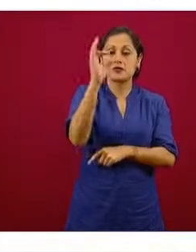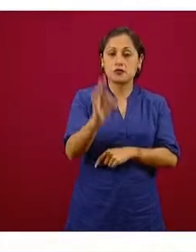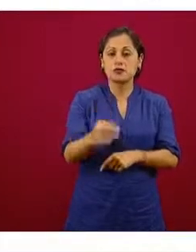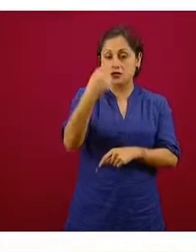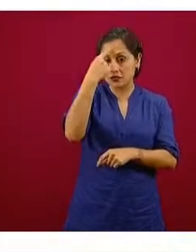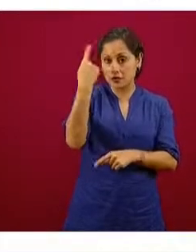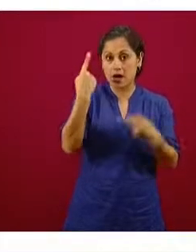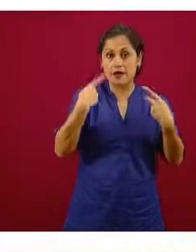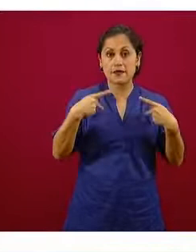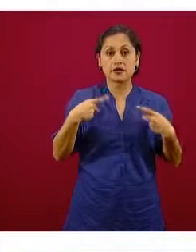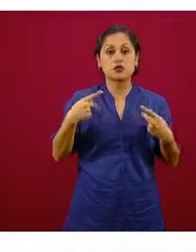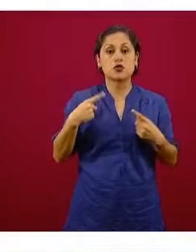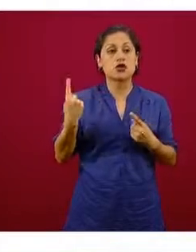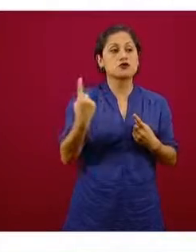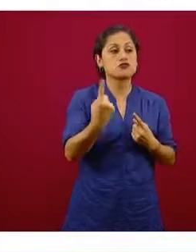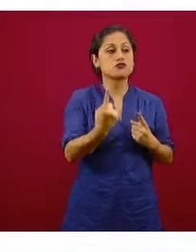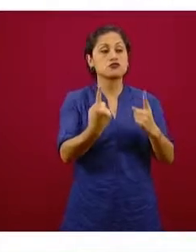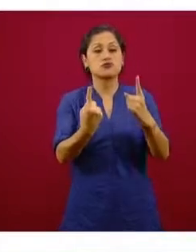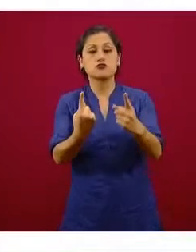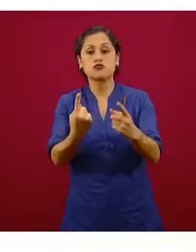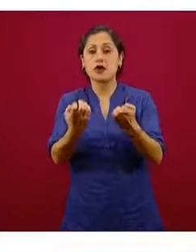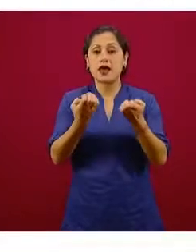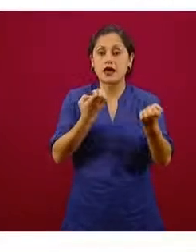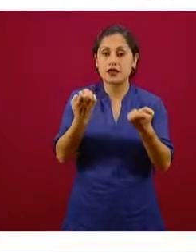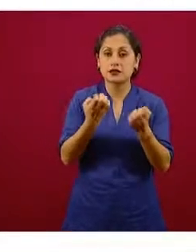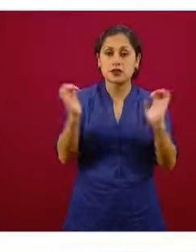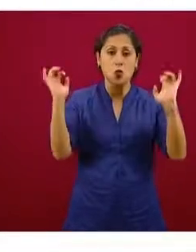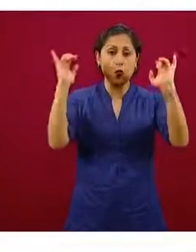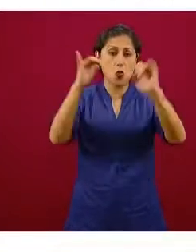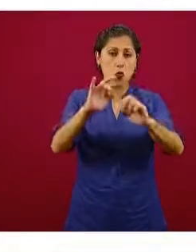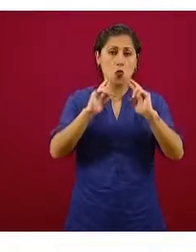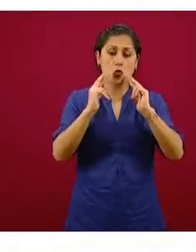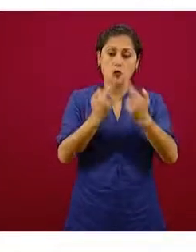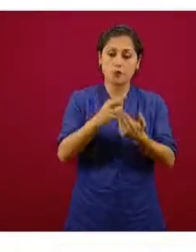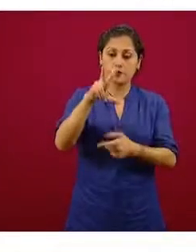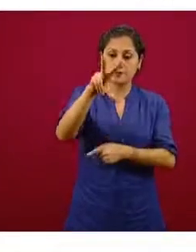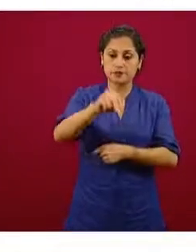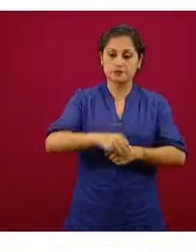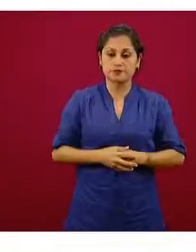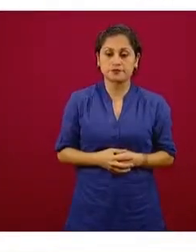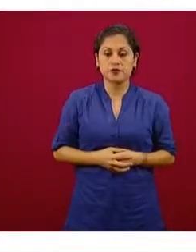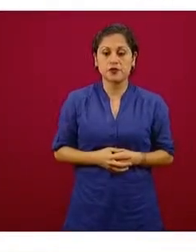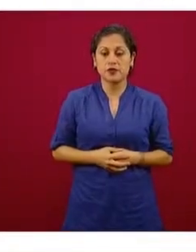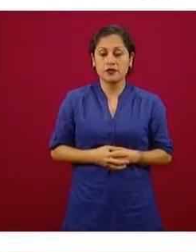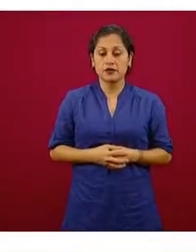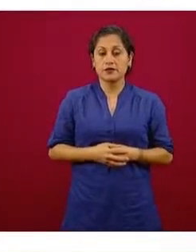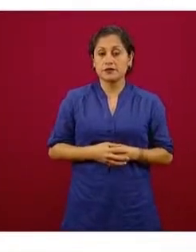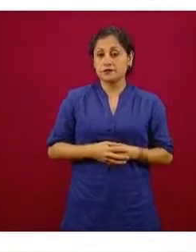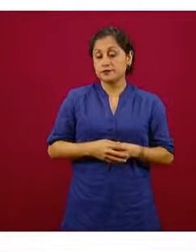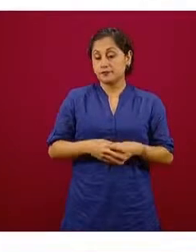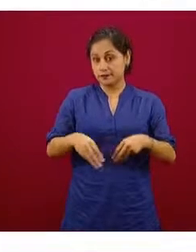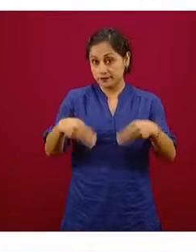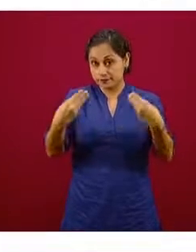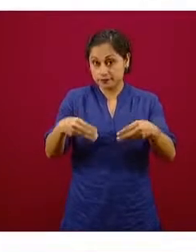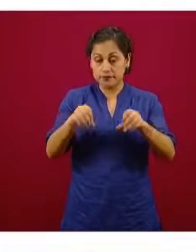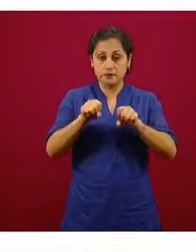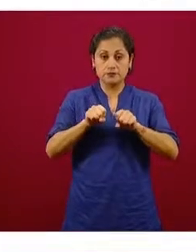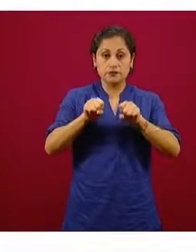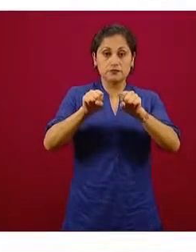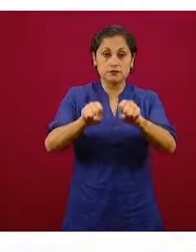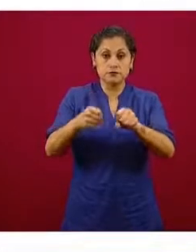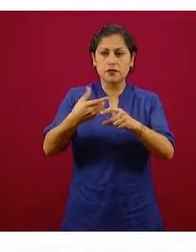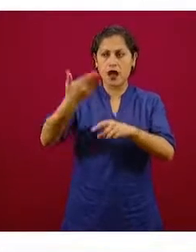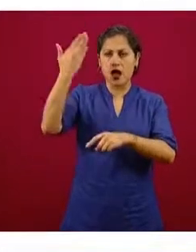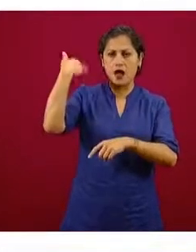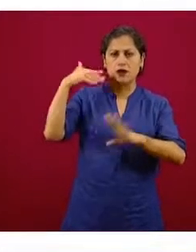para llevar a cabo congregaciones o reuniones como tal. Los mercados, supermercados, ya desde la Jornada Nacional de